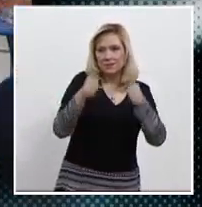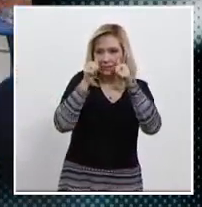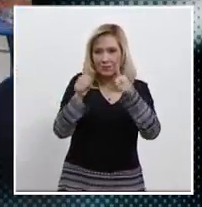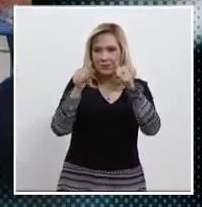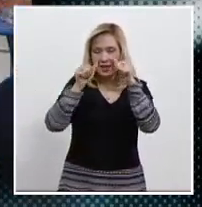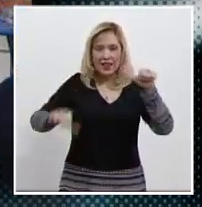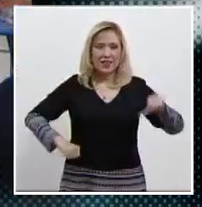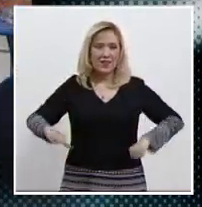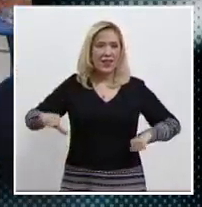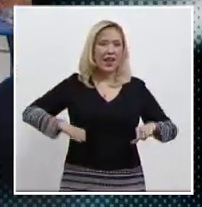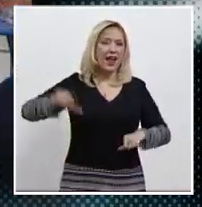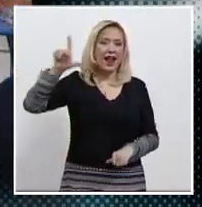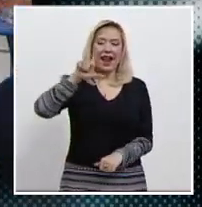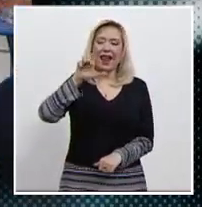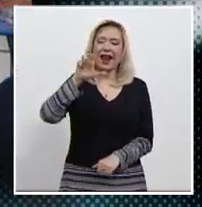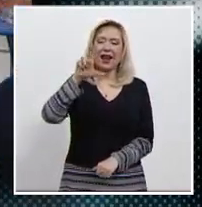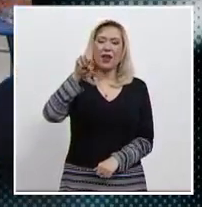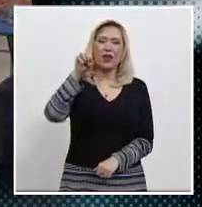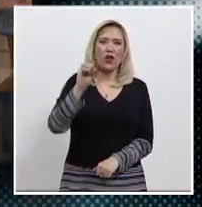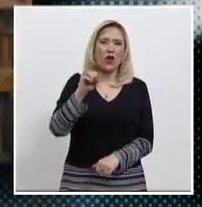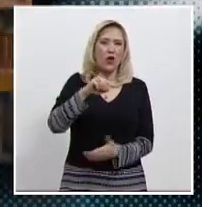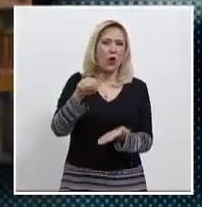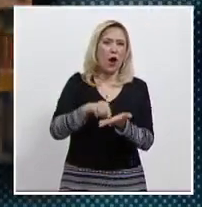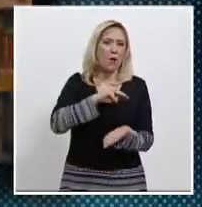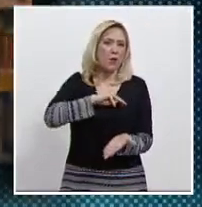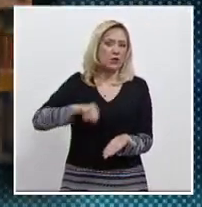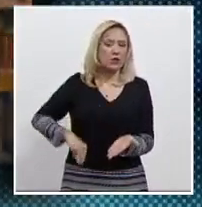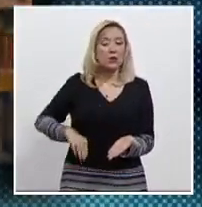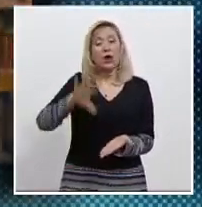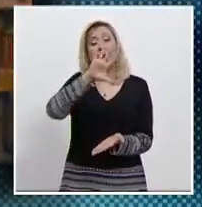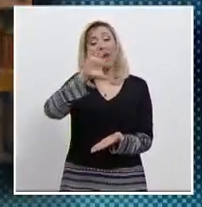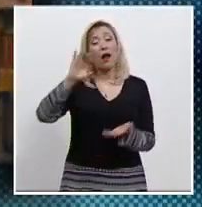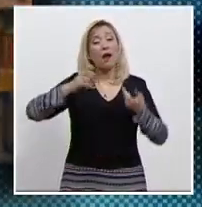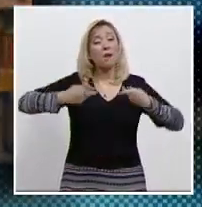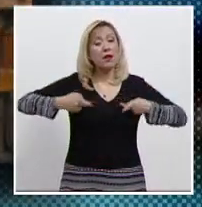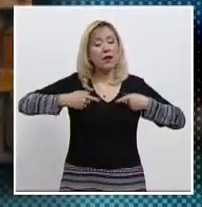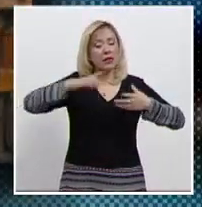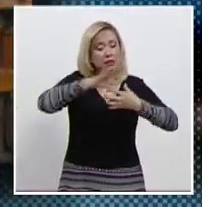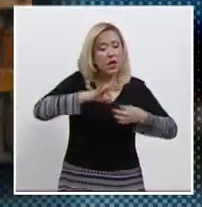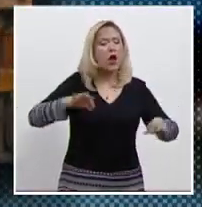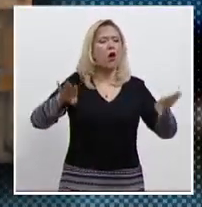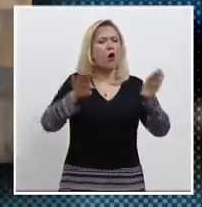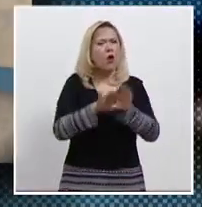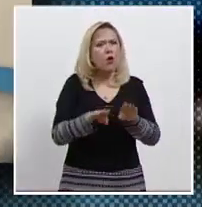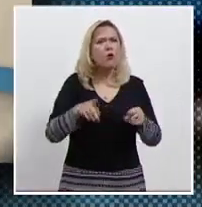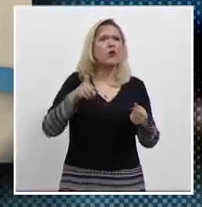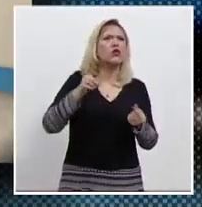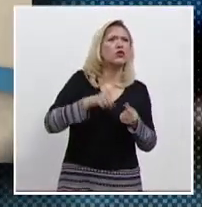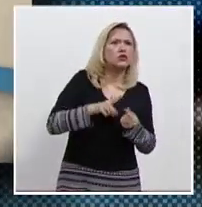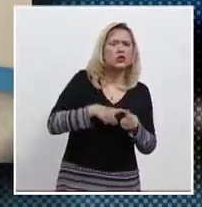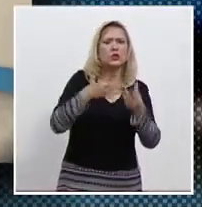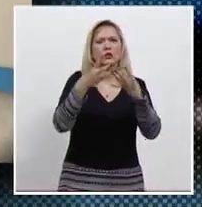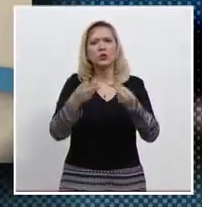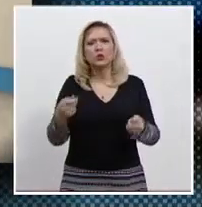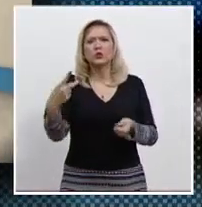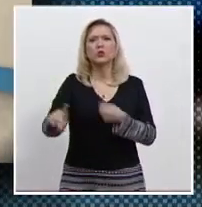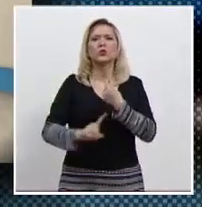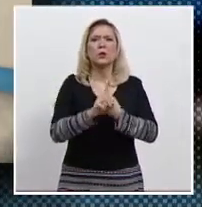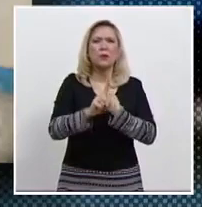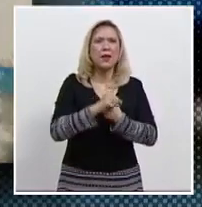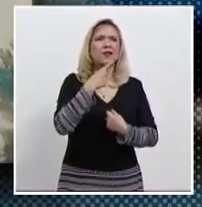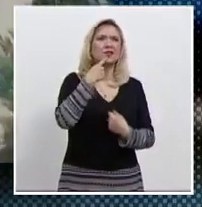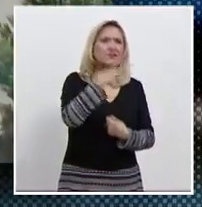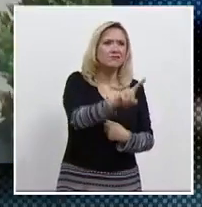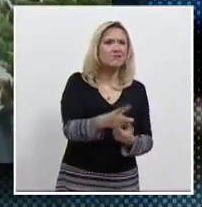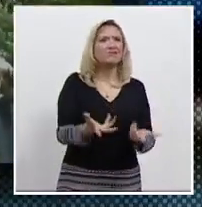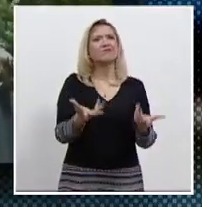Lerdo acudieron más de 200 personas, a quienes se les explicó cómo y dónde solucionar sus conflictos legales. Para